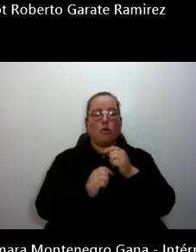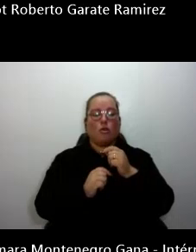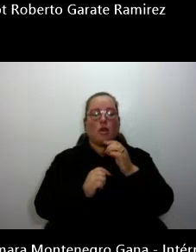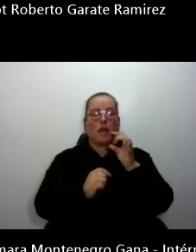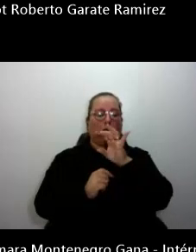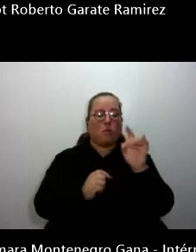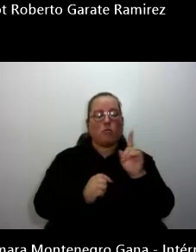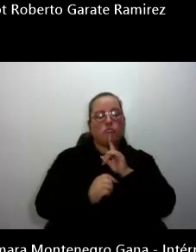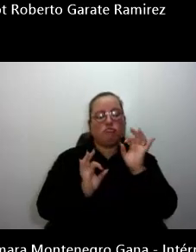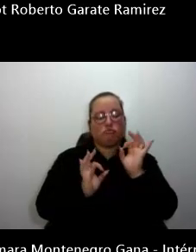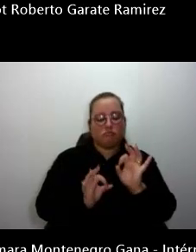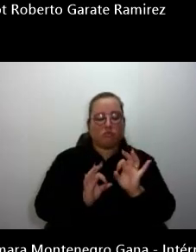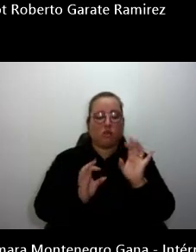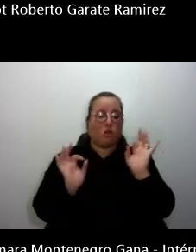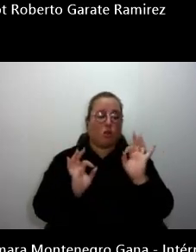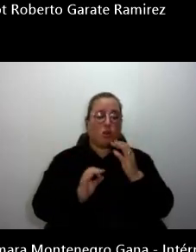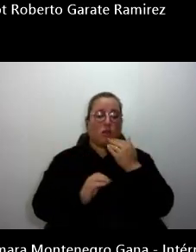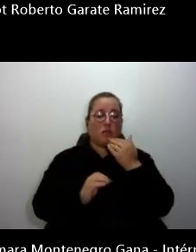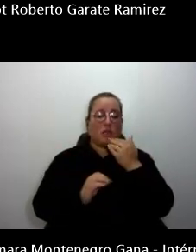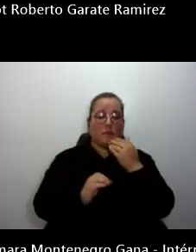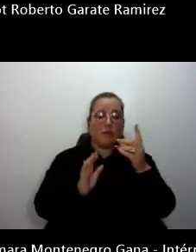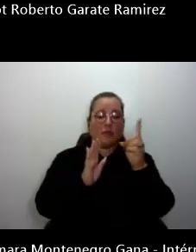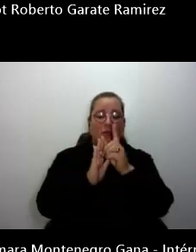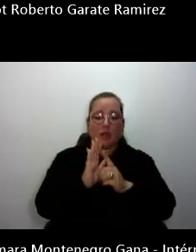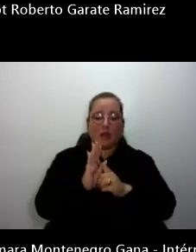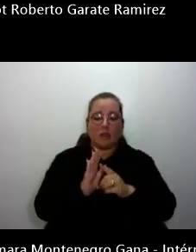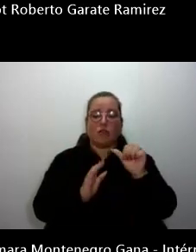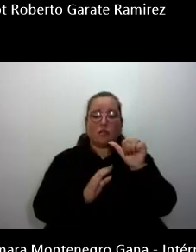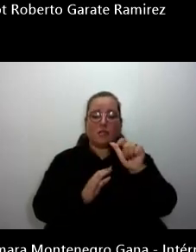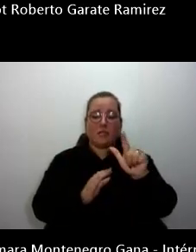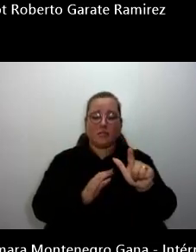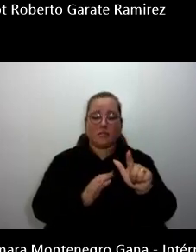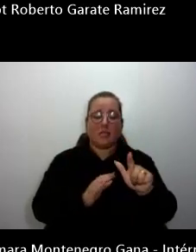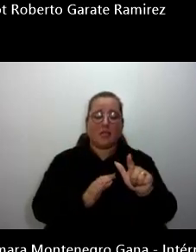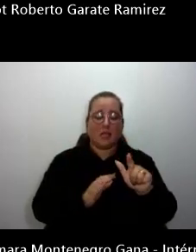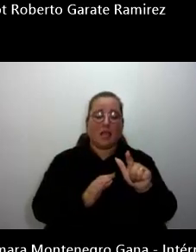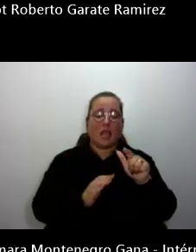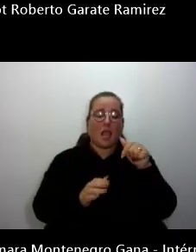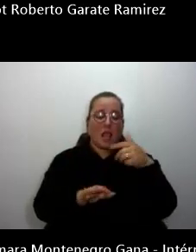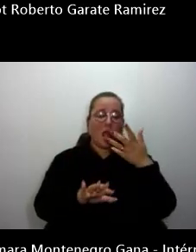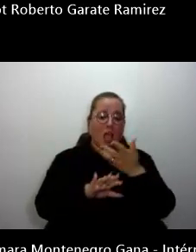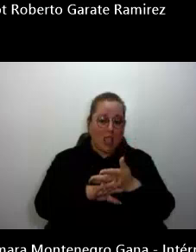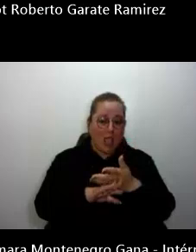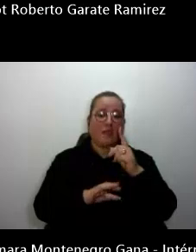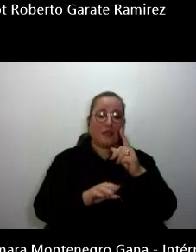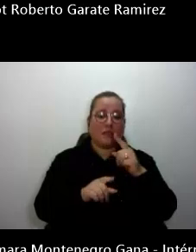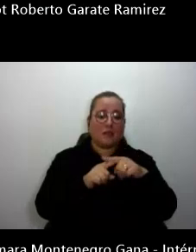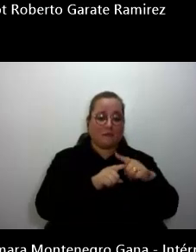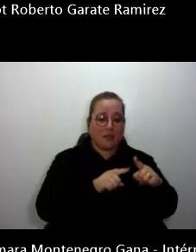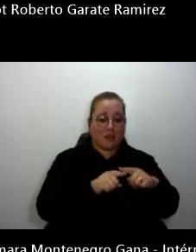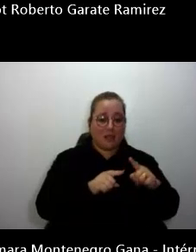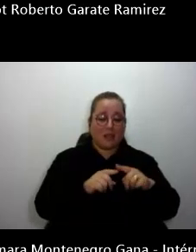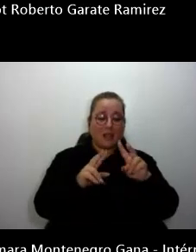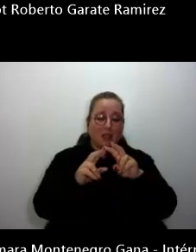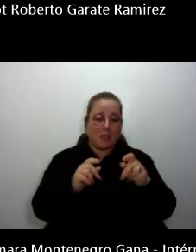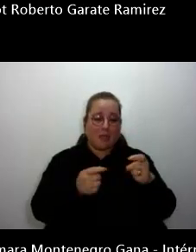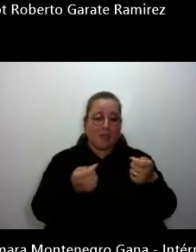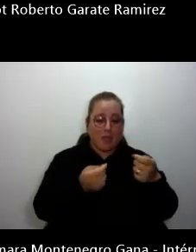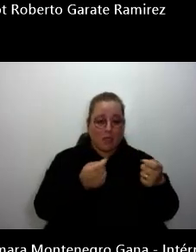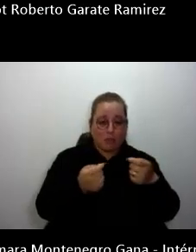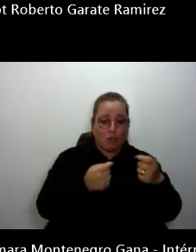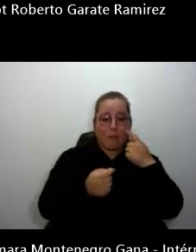de acompañamiento definidos también por el decreto 67. Hoy en día hay distintos dispositivos de gestión que permiten articular la respuesta